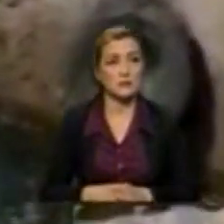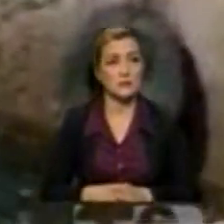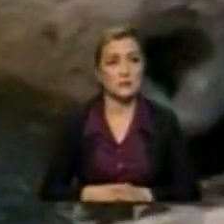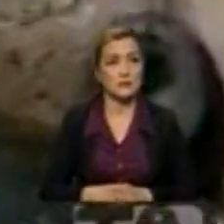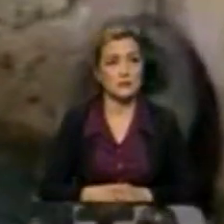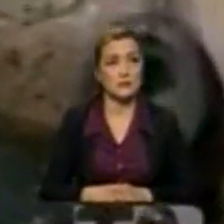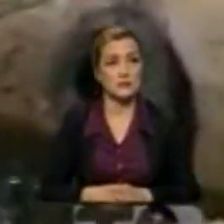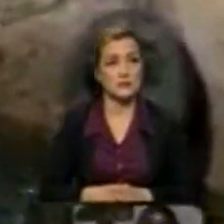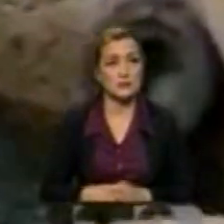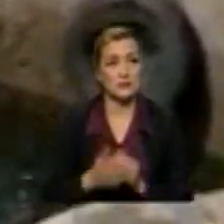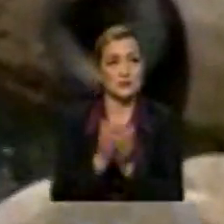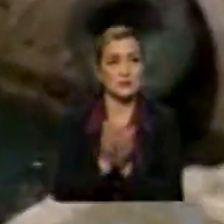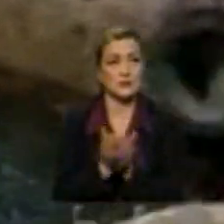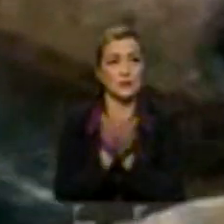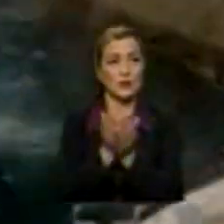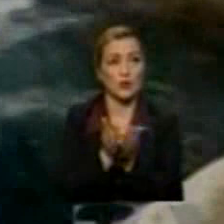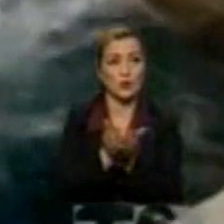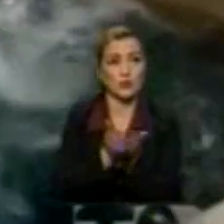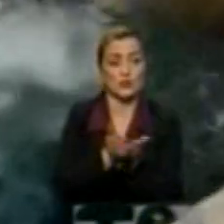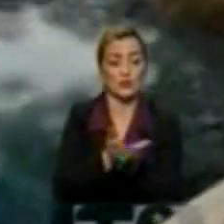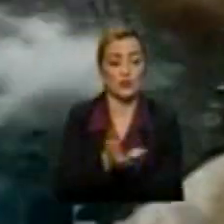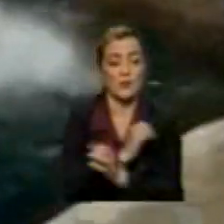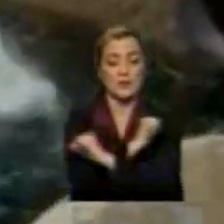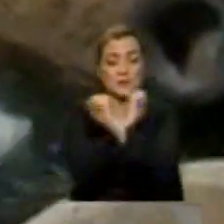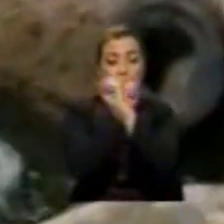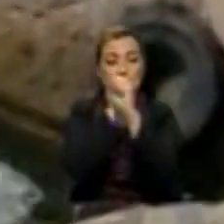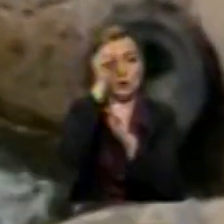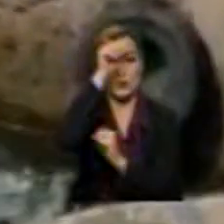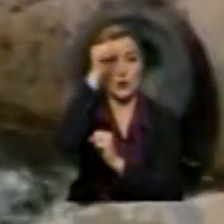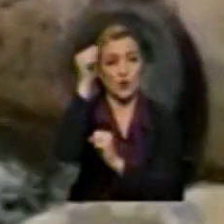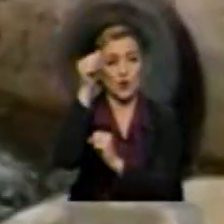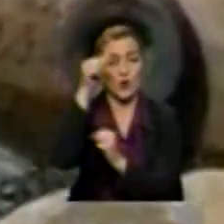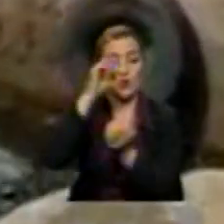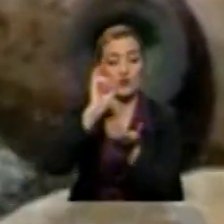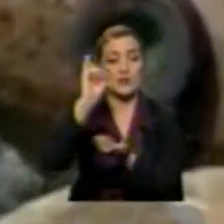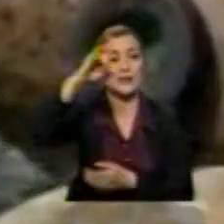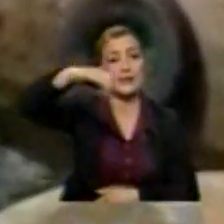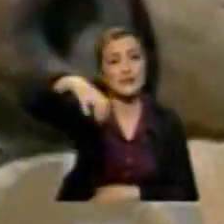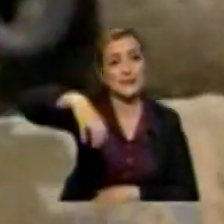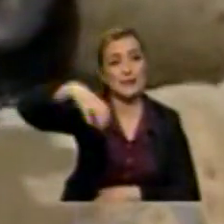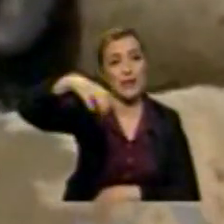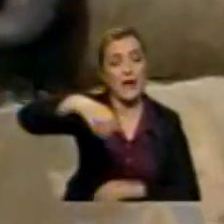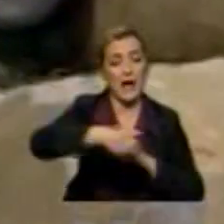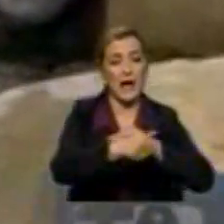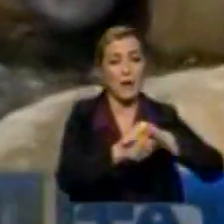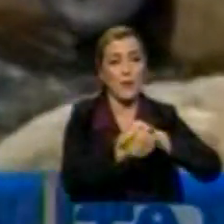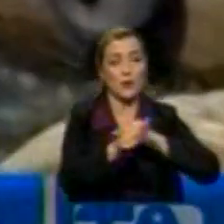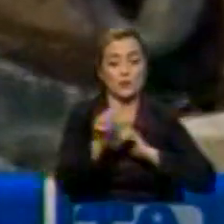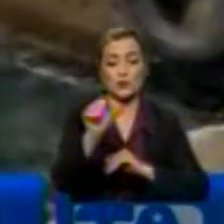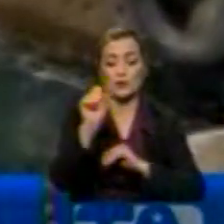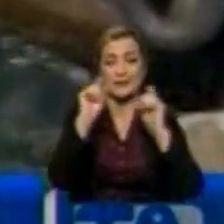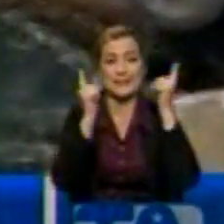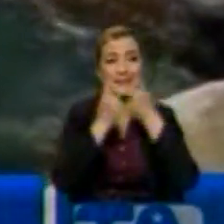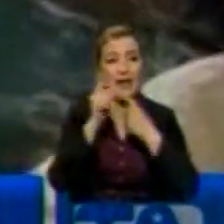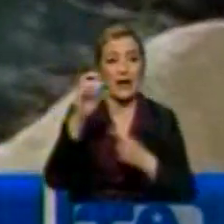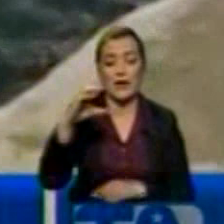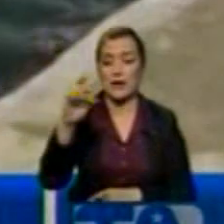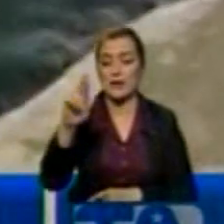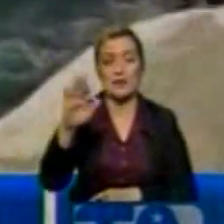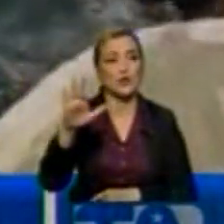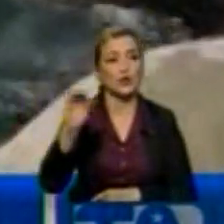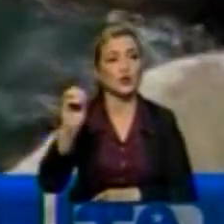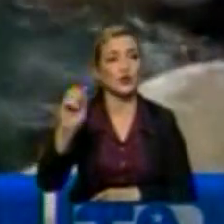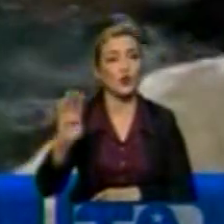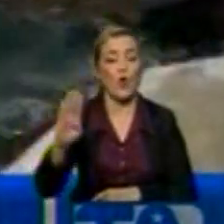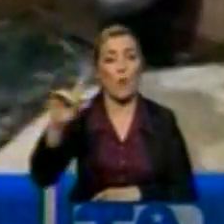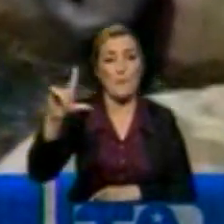Una barcaza de carga se hundió la mañana de este domingo en San Cristóbal, Galápagos, al recibir un contenedor que estaba siendo colocado en la embarcación.